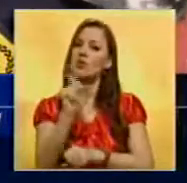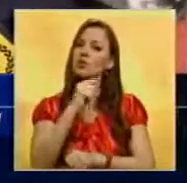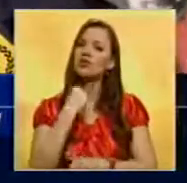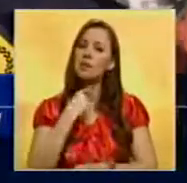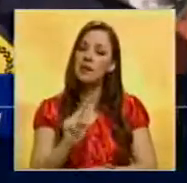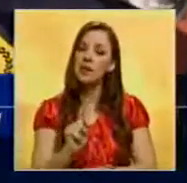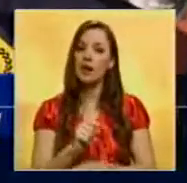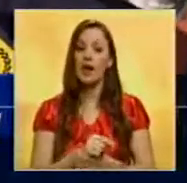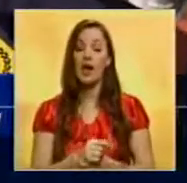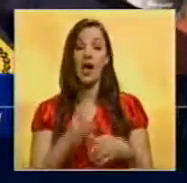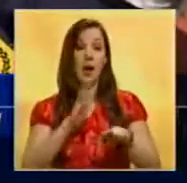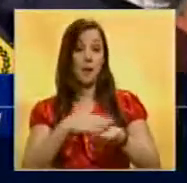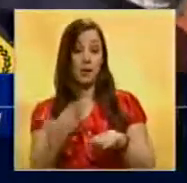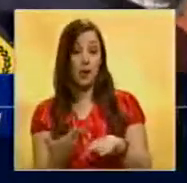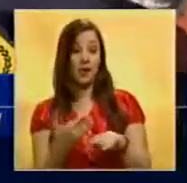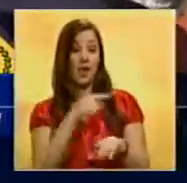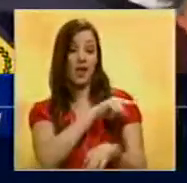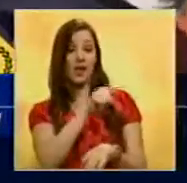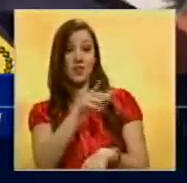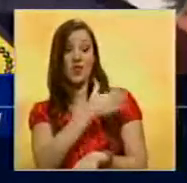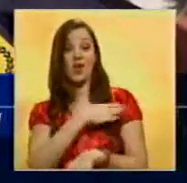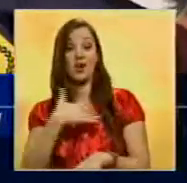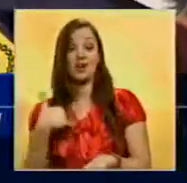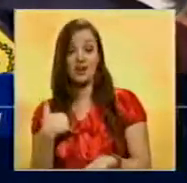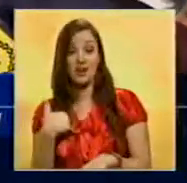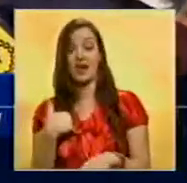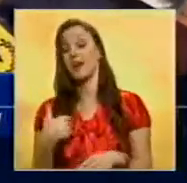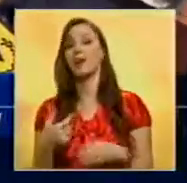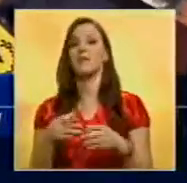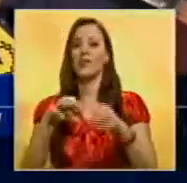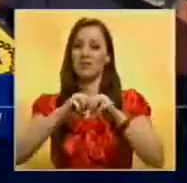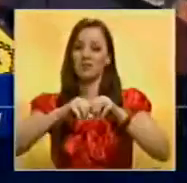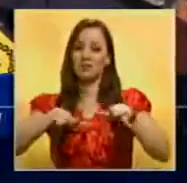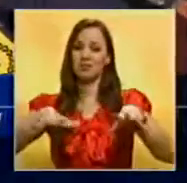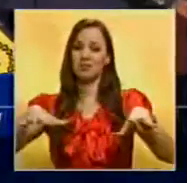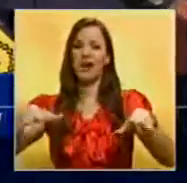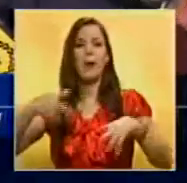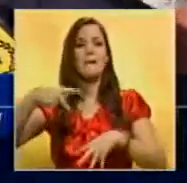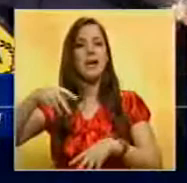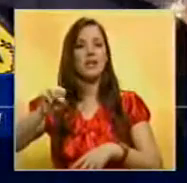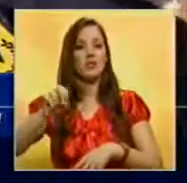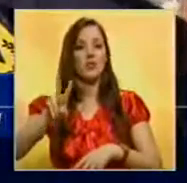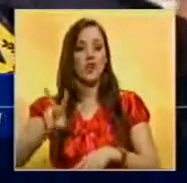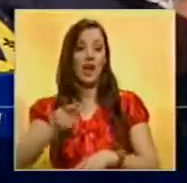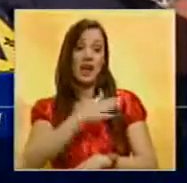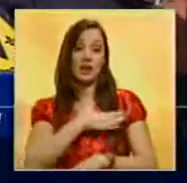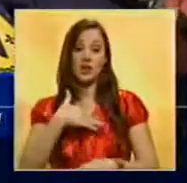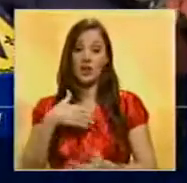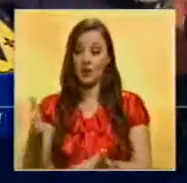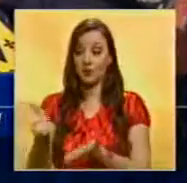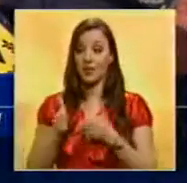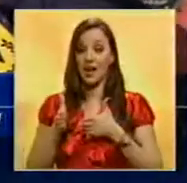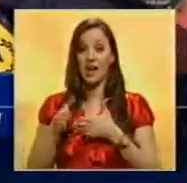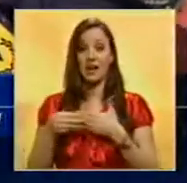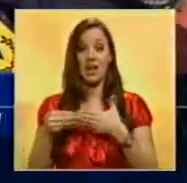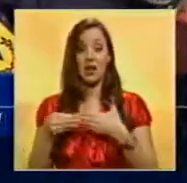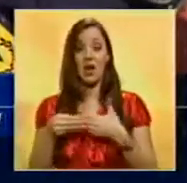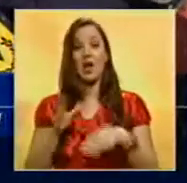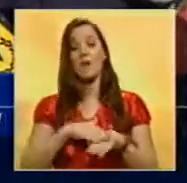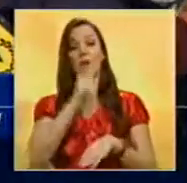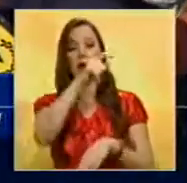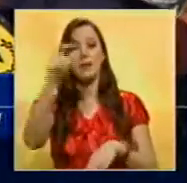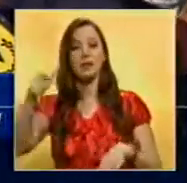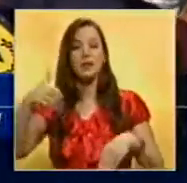unas viudas del paquete de Pérez y unos viejos partidos que son unos viejos verdes para meterse unos dólares a costa del sufrimiento del pueblo.